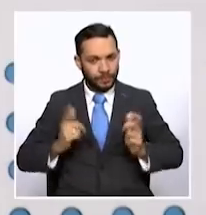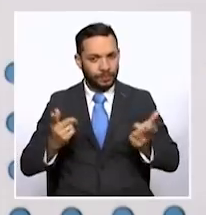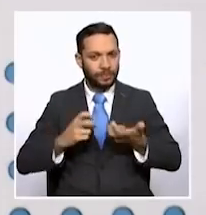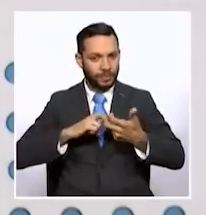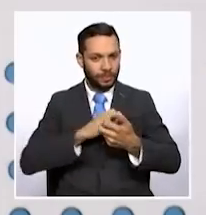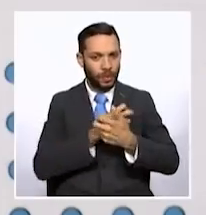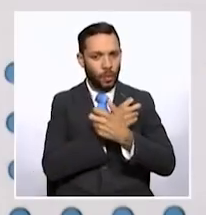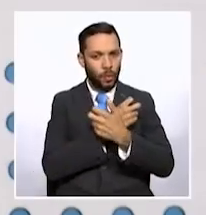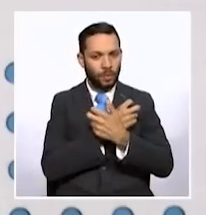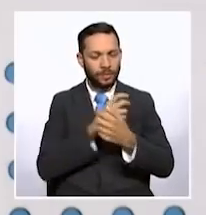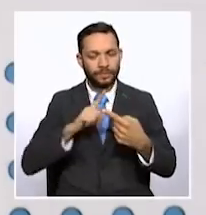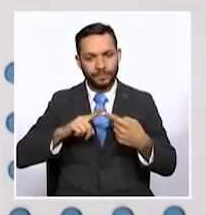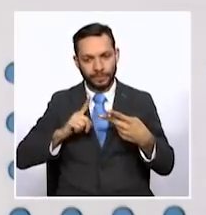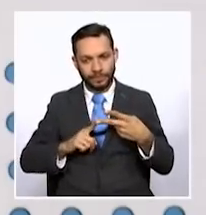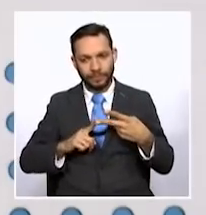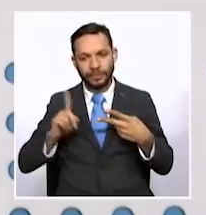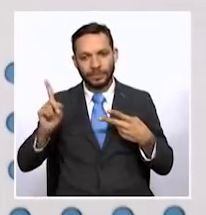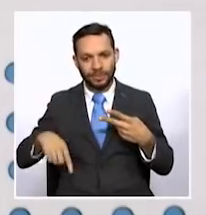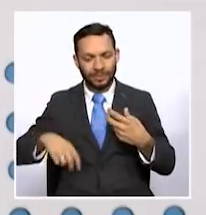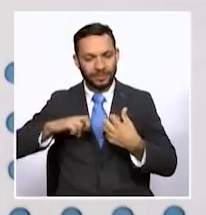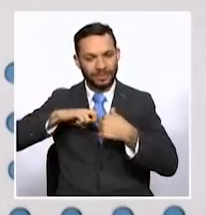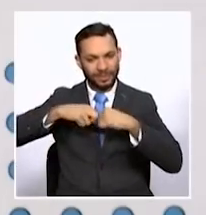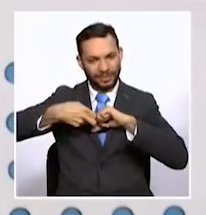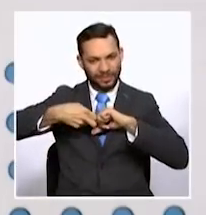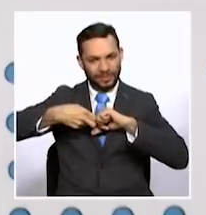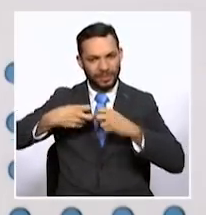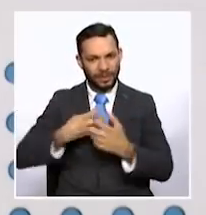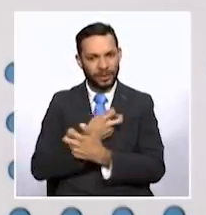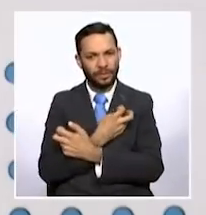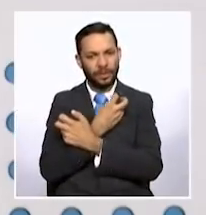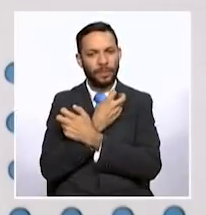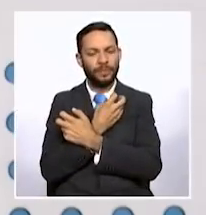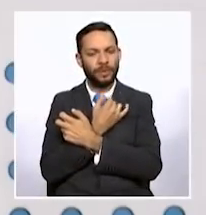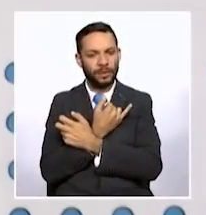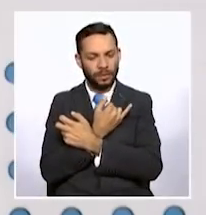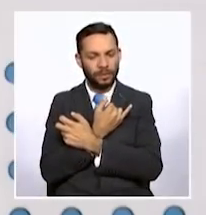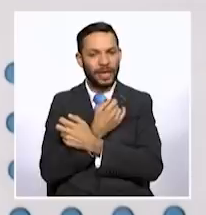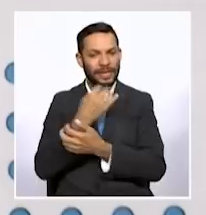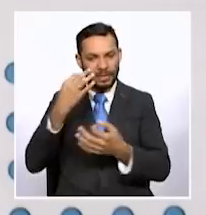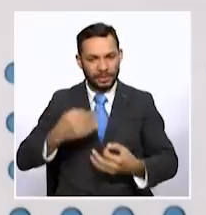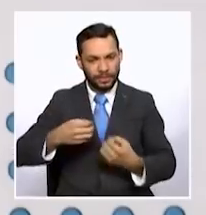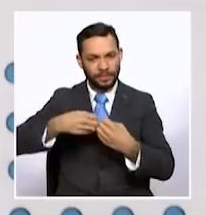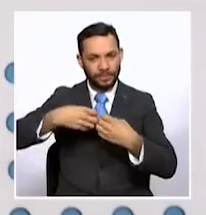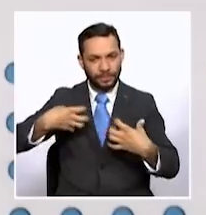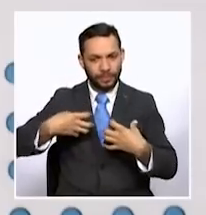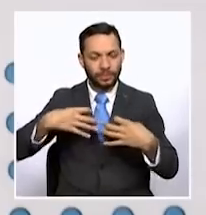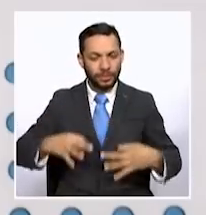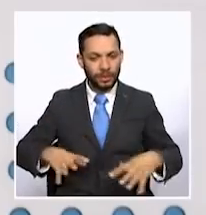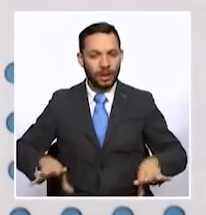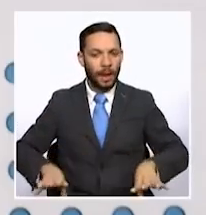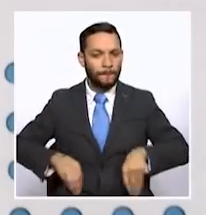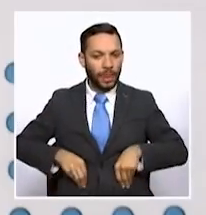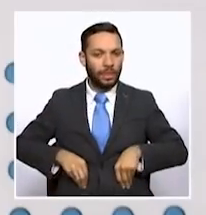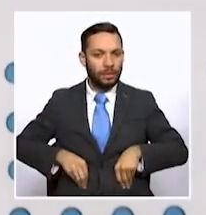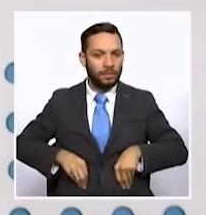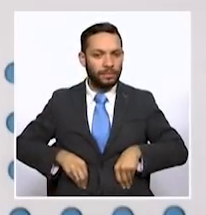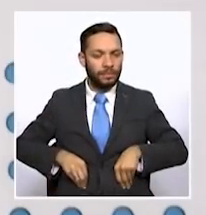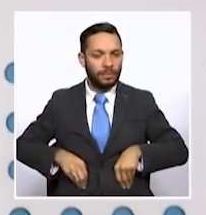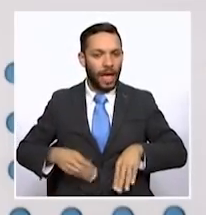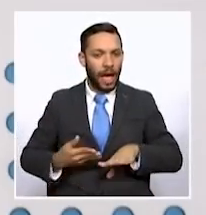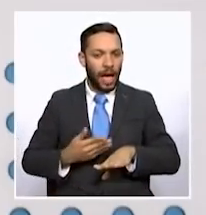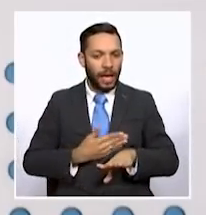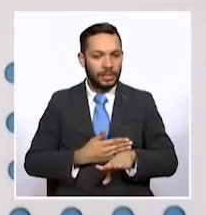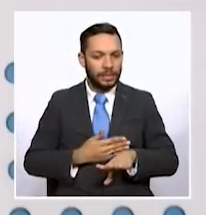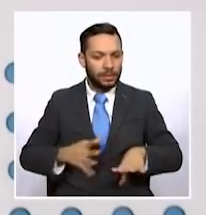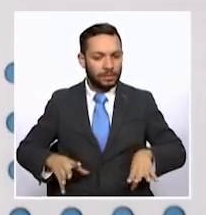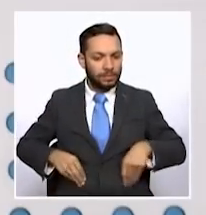degenerativo. En cuanto a la parte de la osteoporosis, básicamente tenemos que mencionar la clave, que es la menopausia. Entonces las mujeres posmenopáusicas